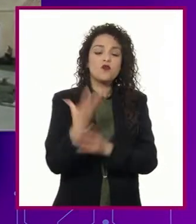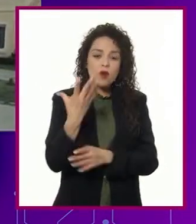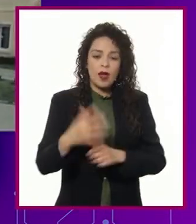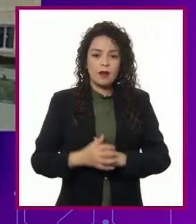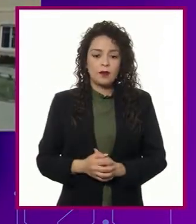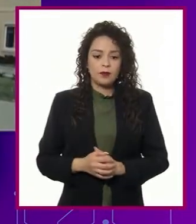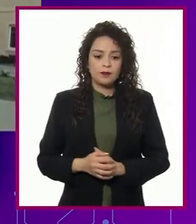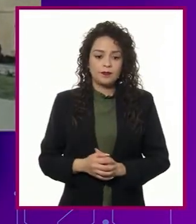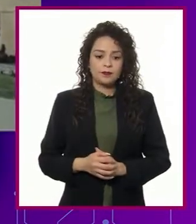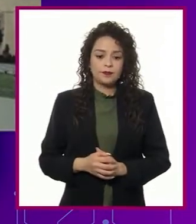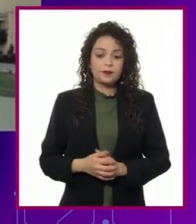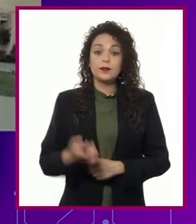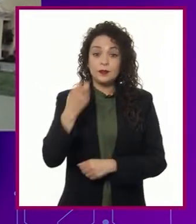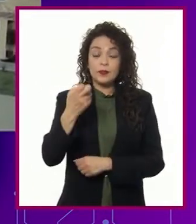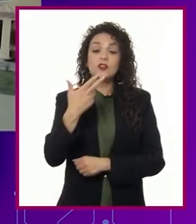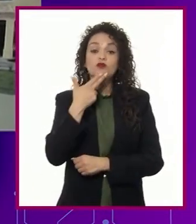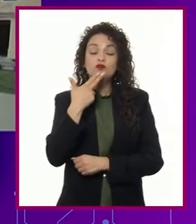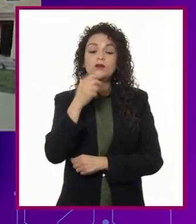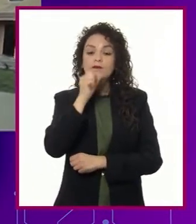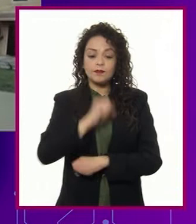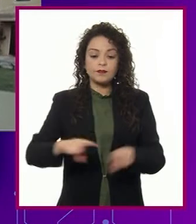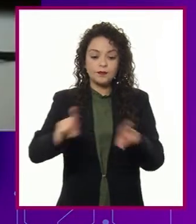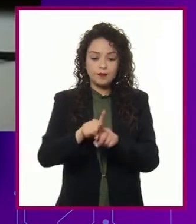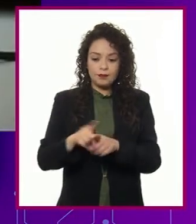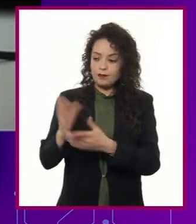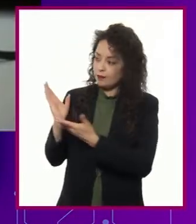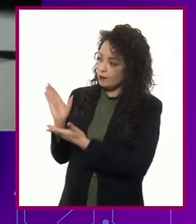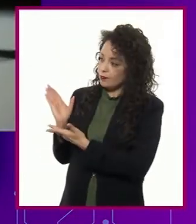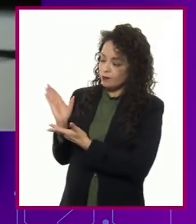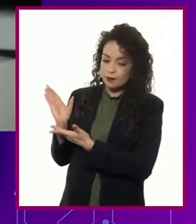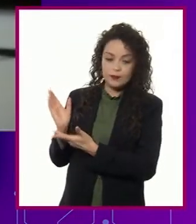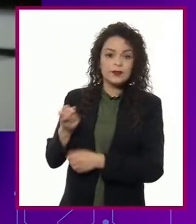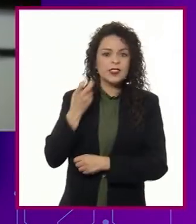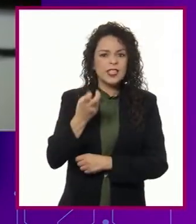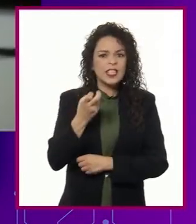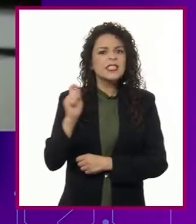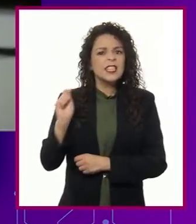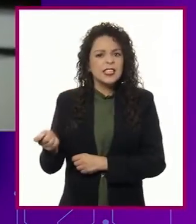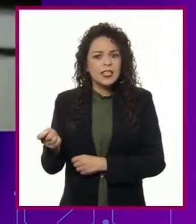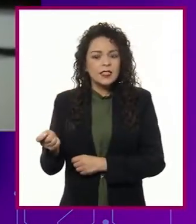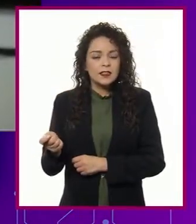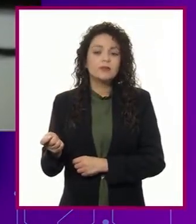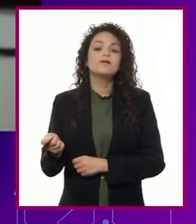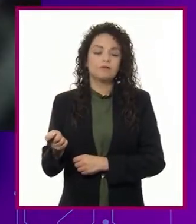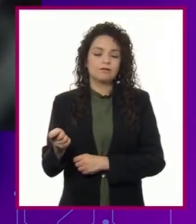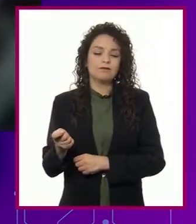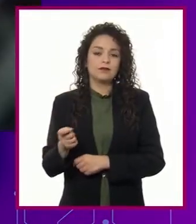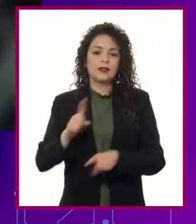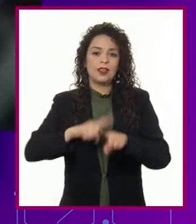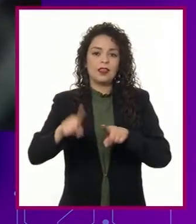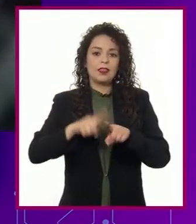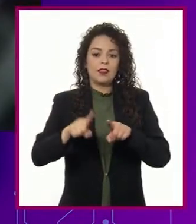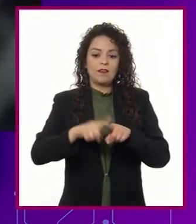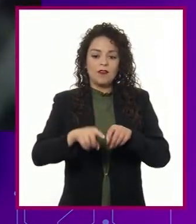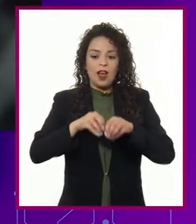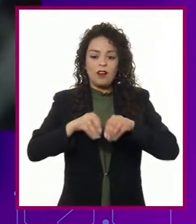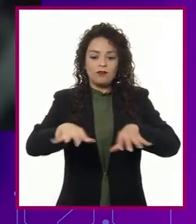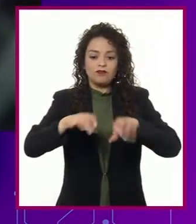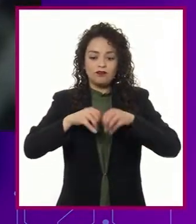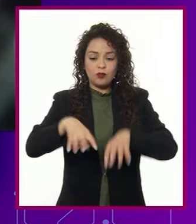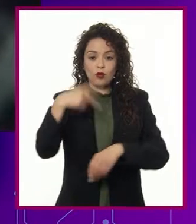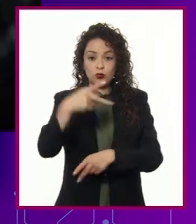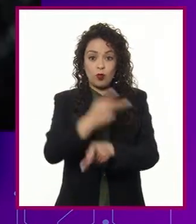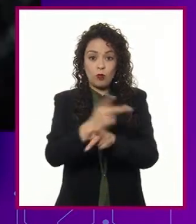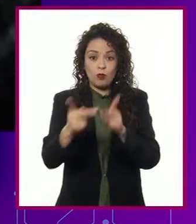la obsolescencia percibida, una tendencia manipulada a través de los medios de difusión, para que sus productos se